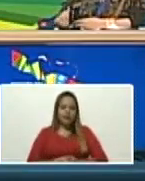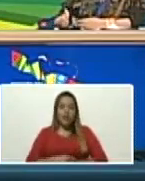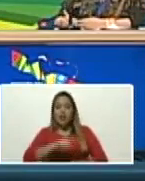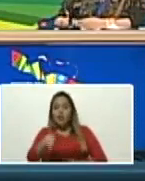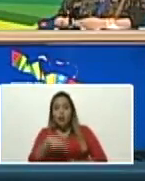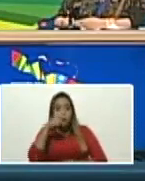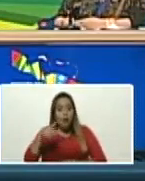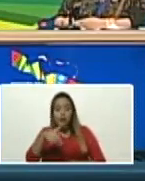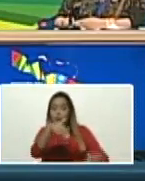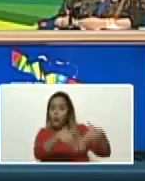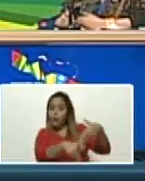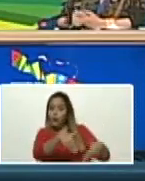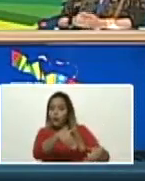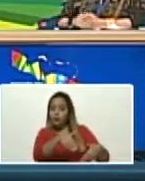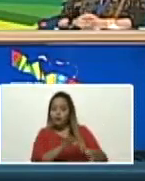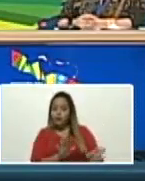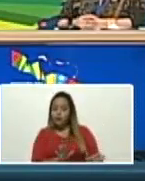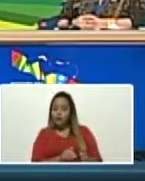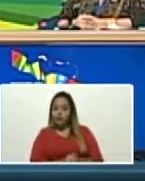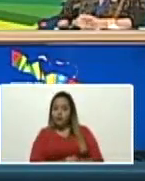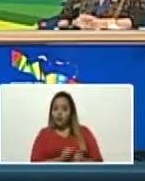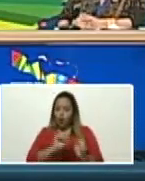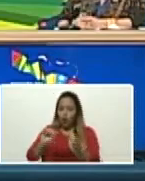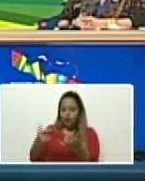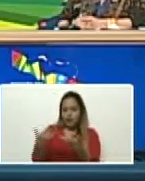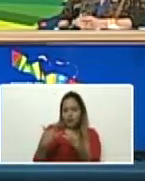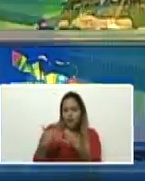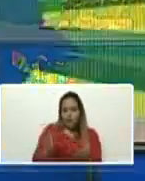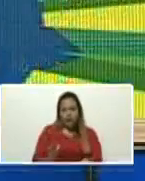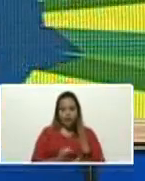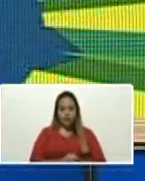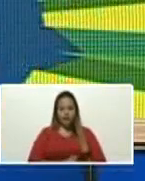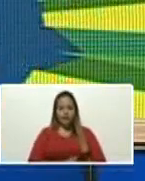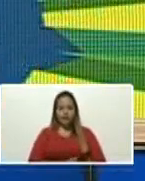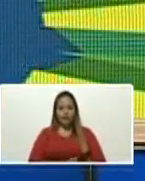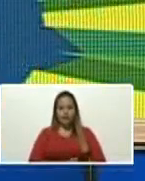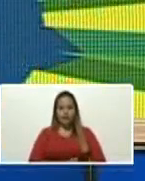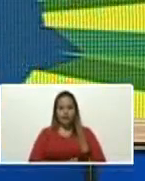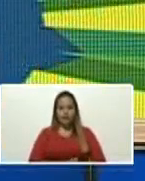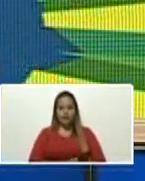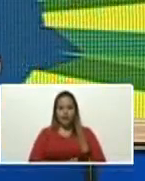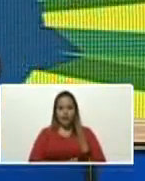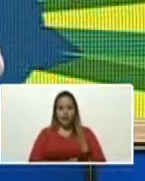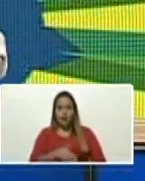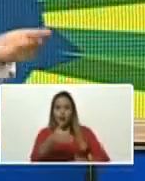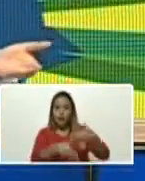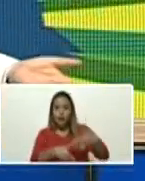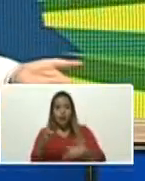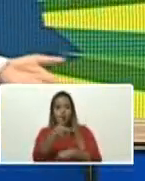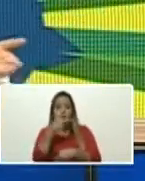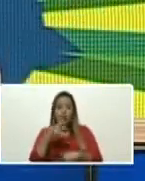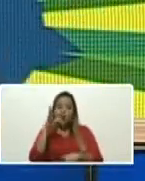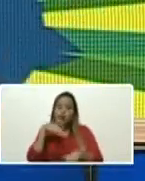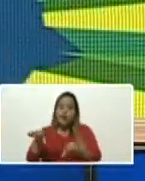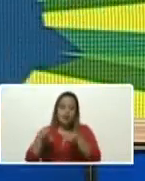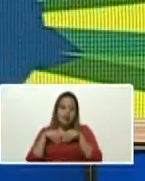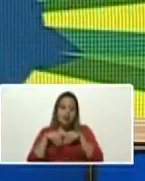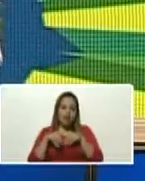terminó votando contra sí mismo. Terminó votando contra un gobierno rechazado y repudiado en